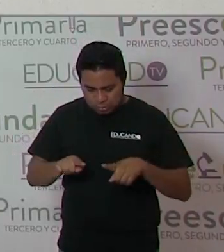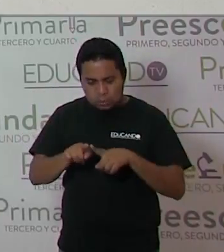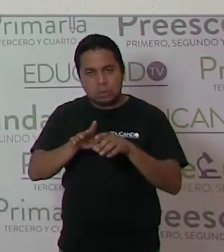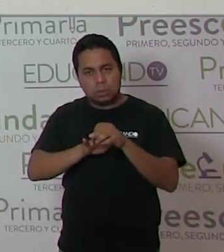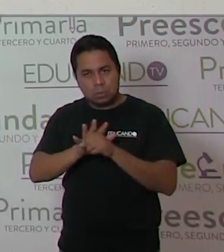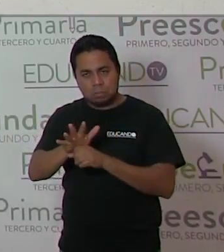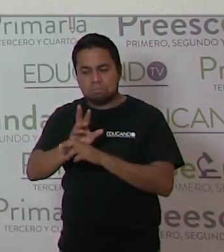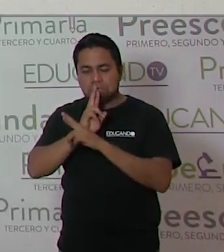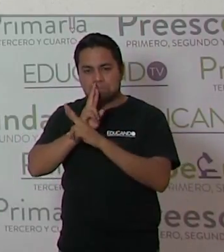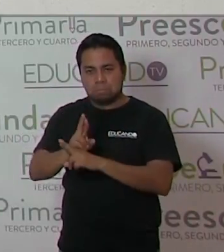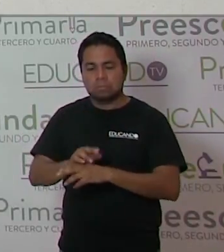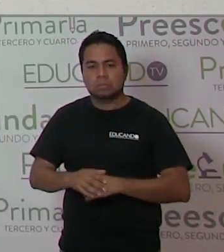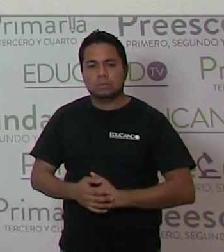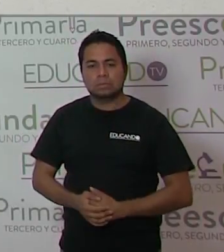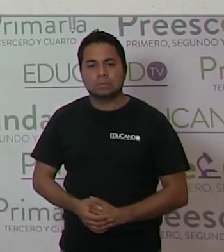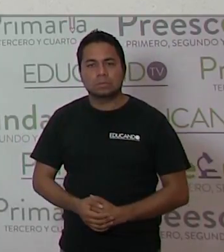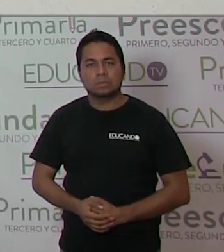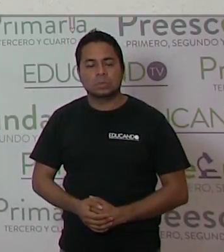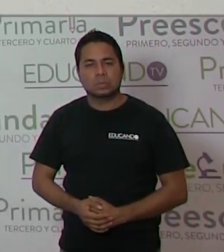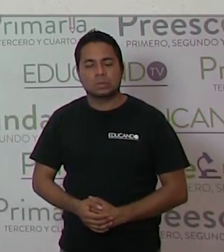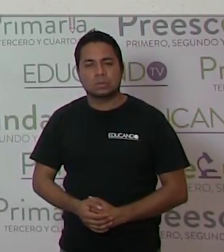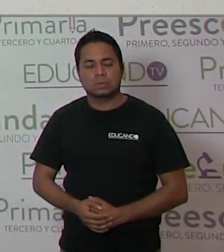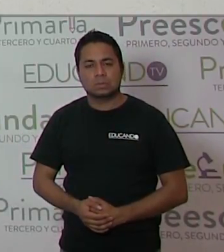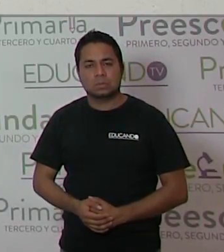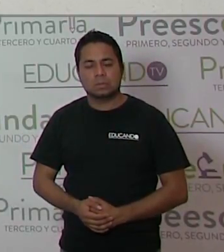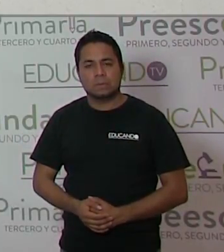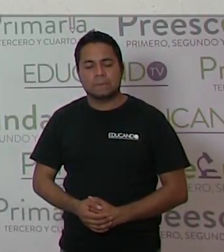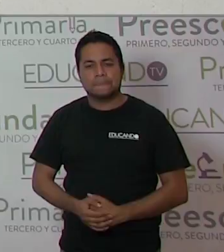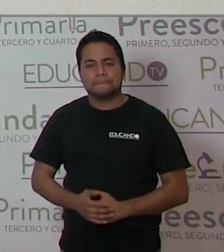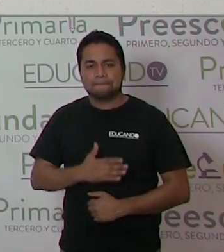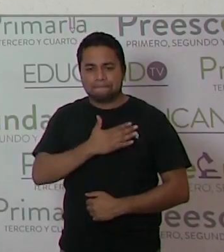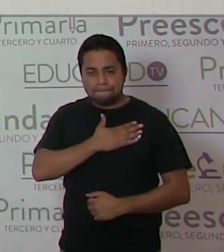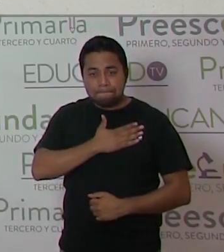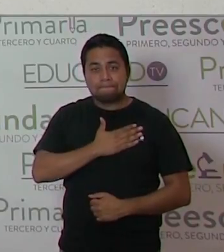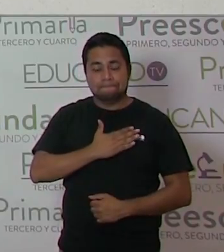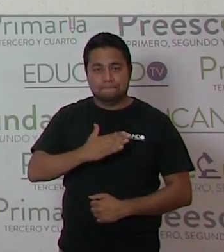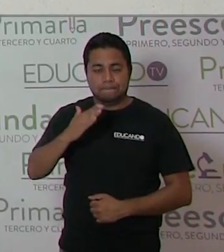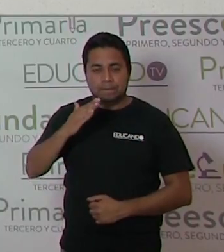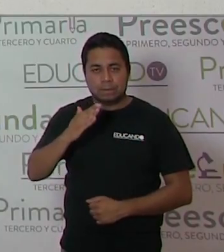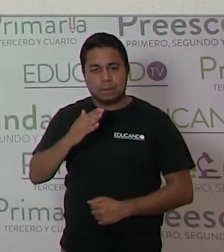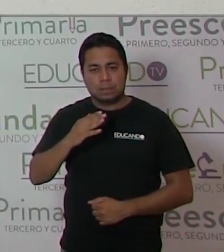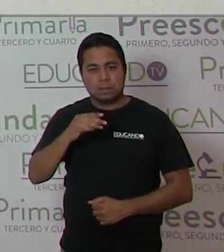circunferencia. Vamos a cambiarla. Bueno,